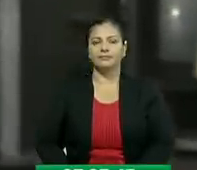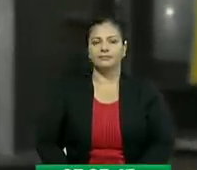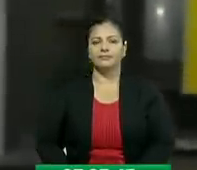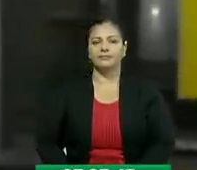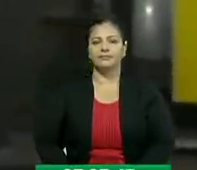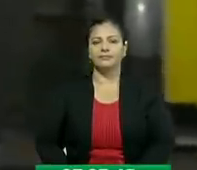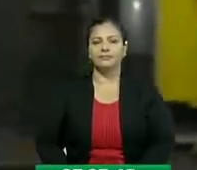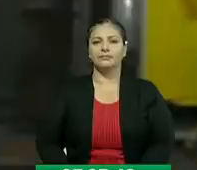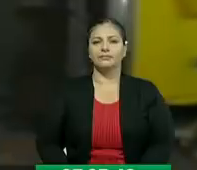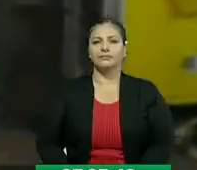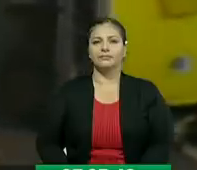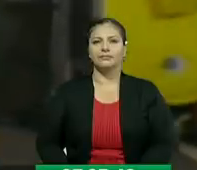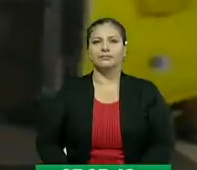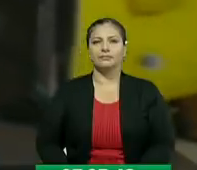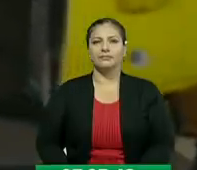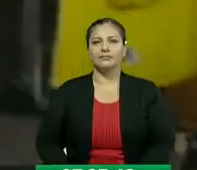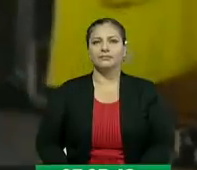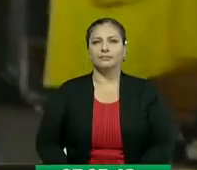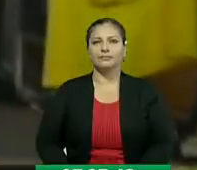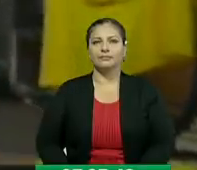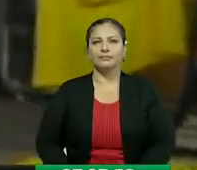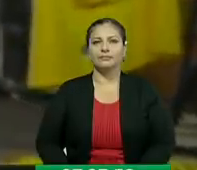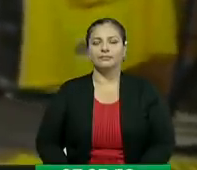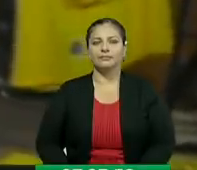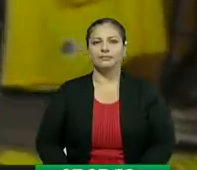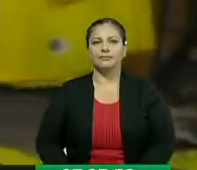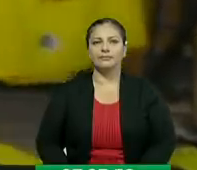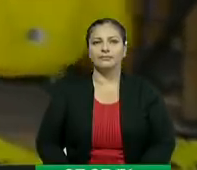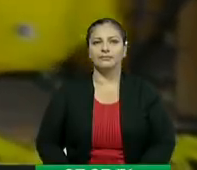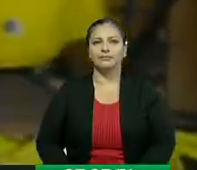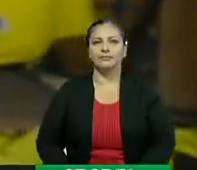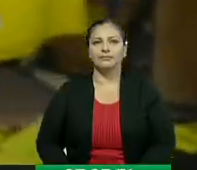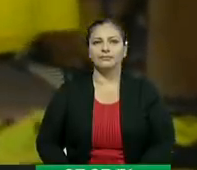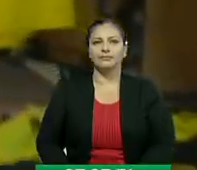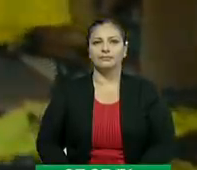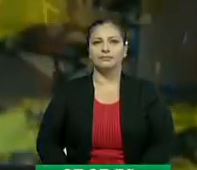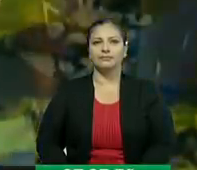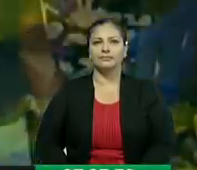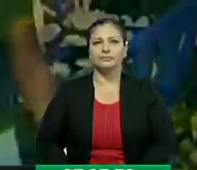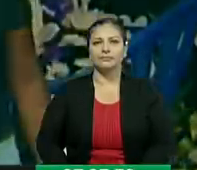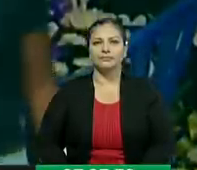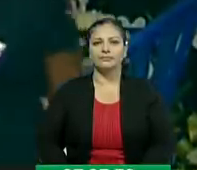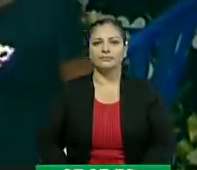Ojalá pudiera devolver el tiempo para verte.